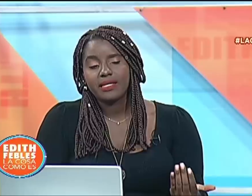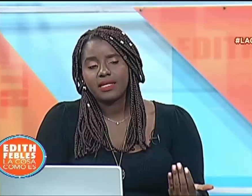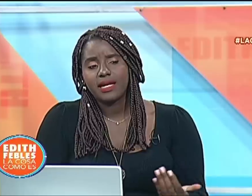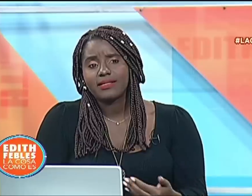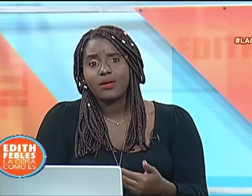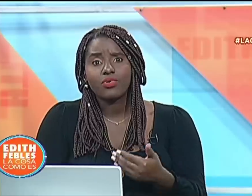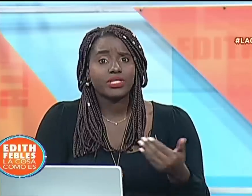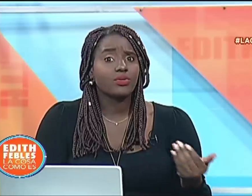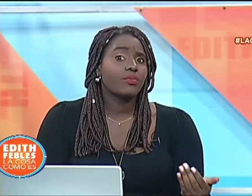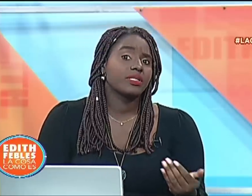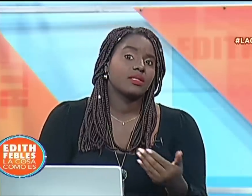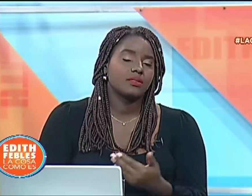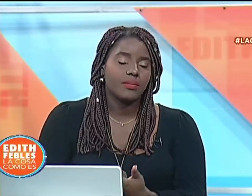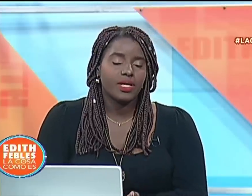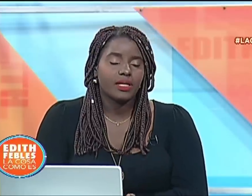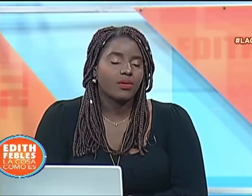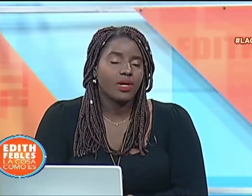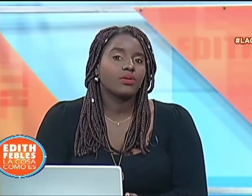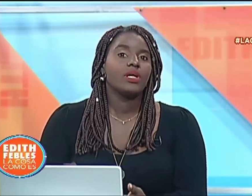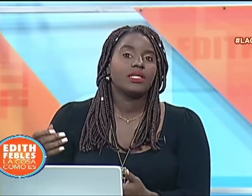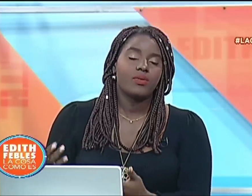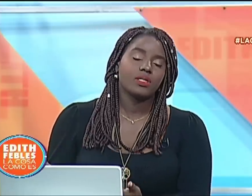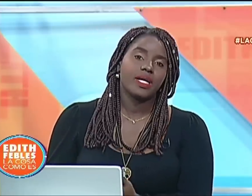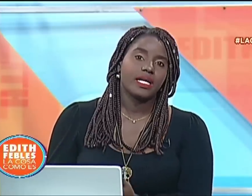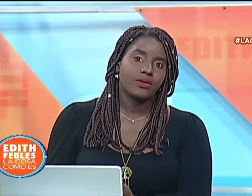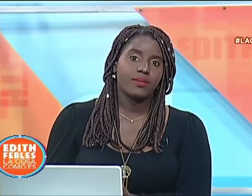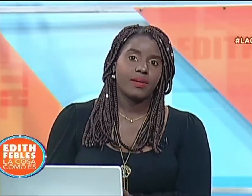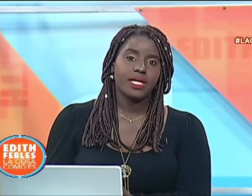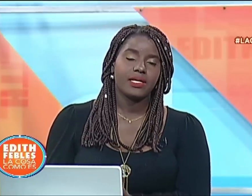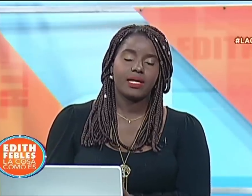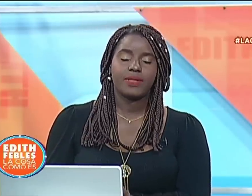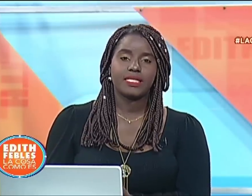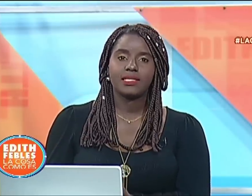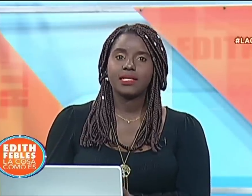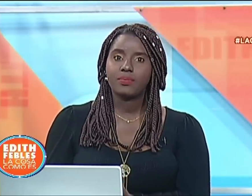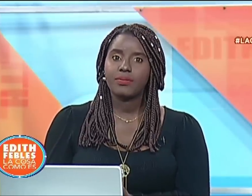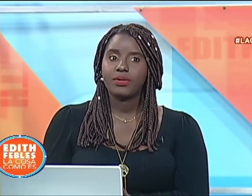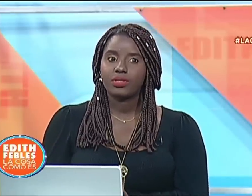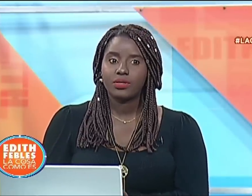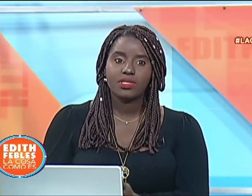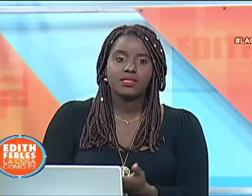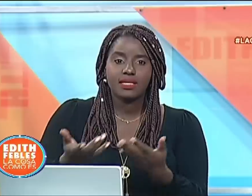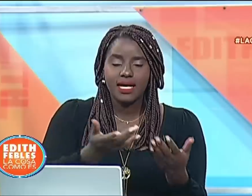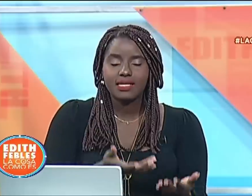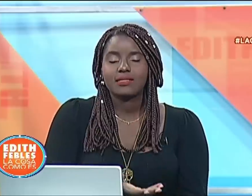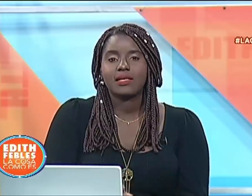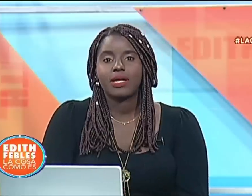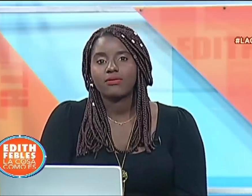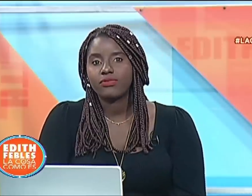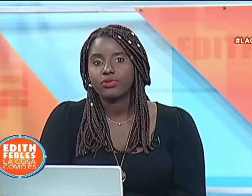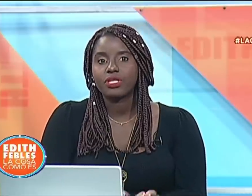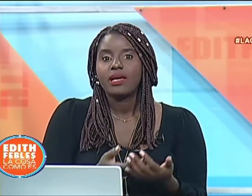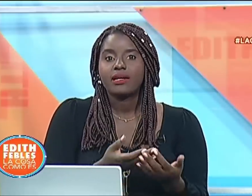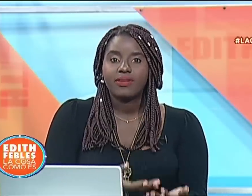país se realizaron muchas cumbres, y siempre recuerdo de cuando Mariano Germán Mejía era presidente de la Suprema Corte de Justicia, aquí se